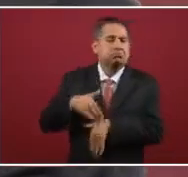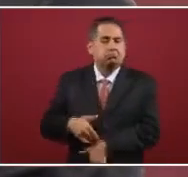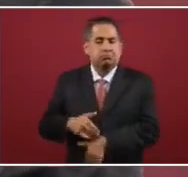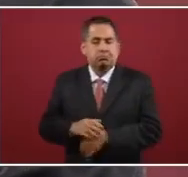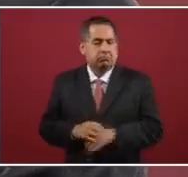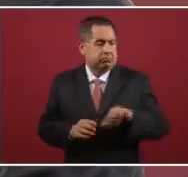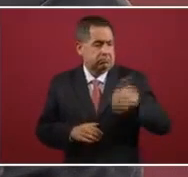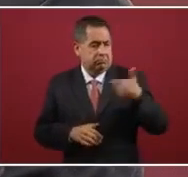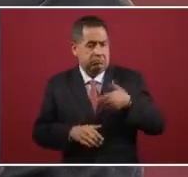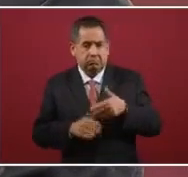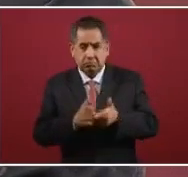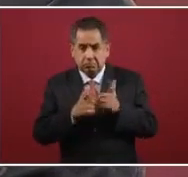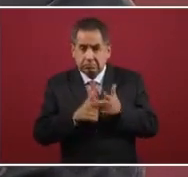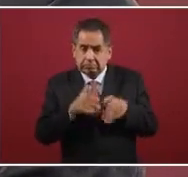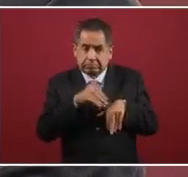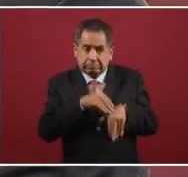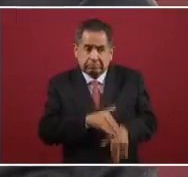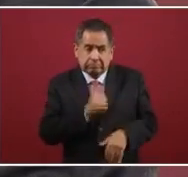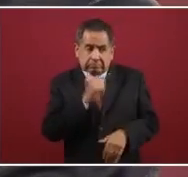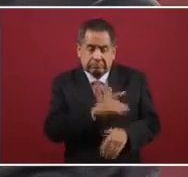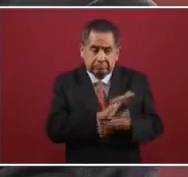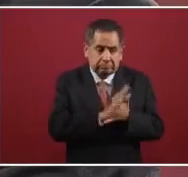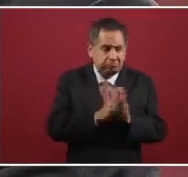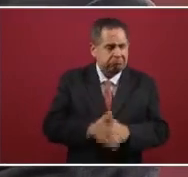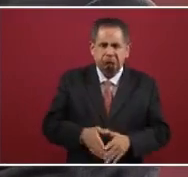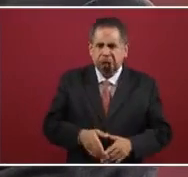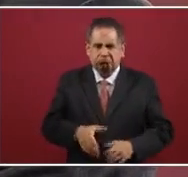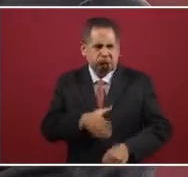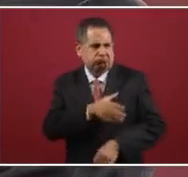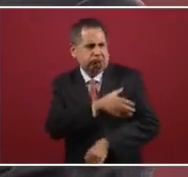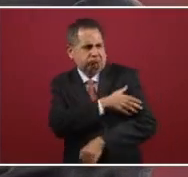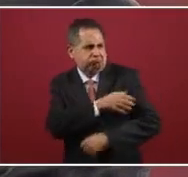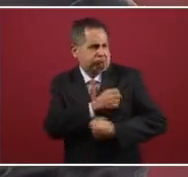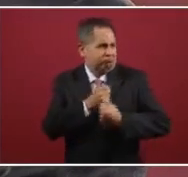Ningún grupo, por poderoso que sea,